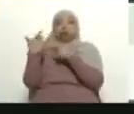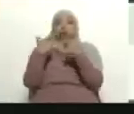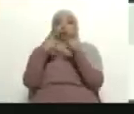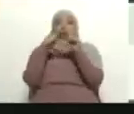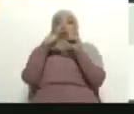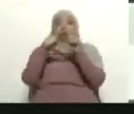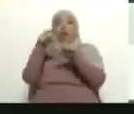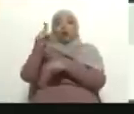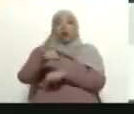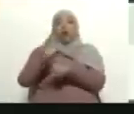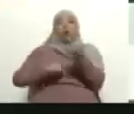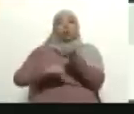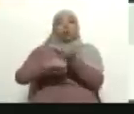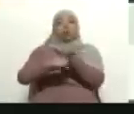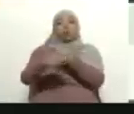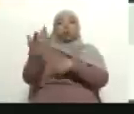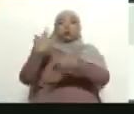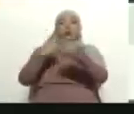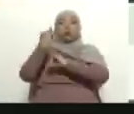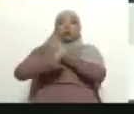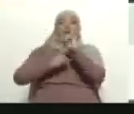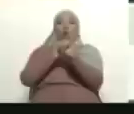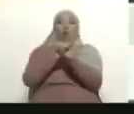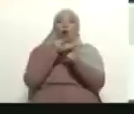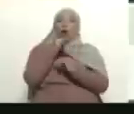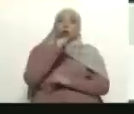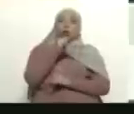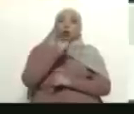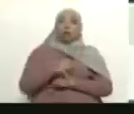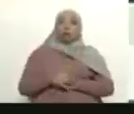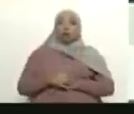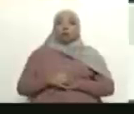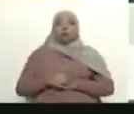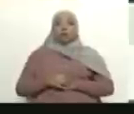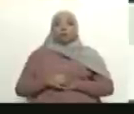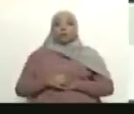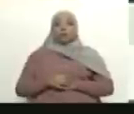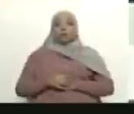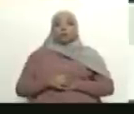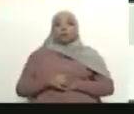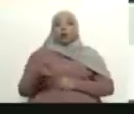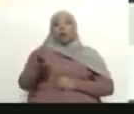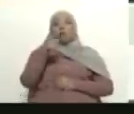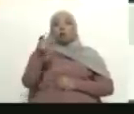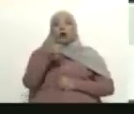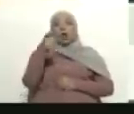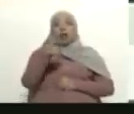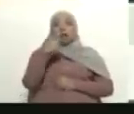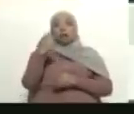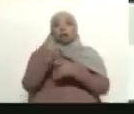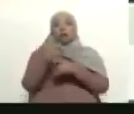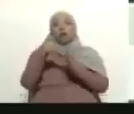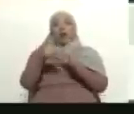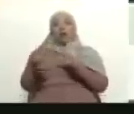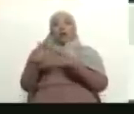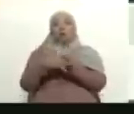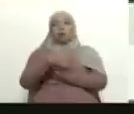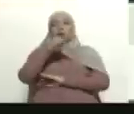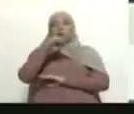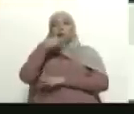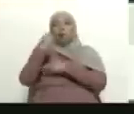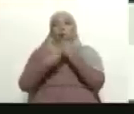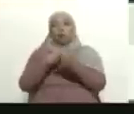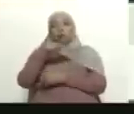Mantenemos también cooperación internacional permanente para la búsqueda de los delincuentes que han